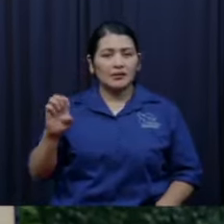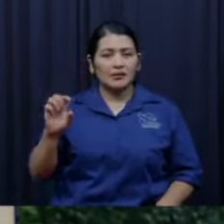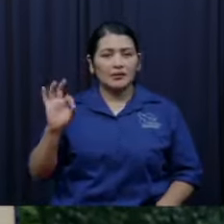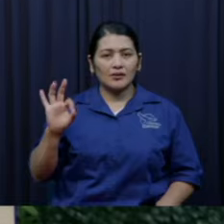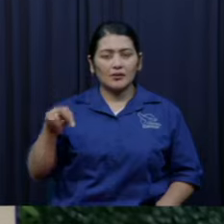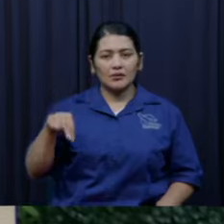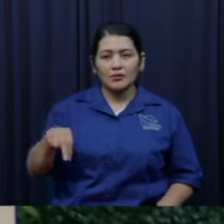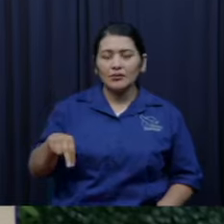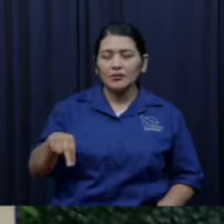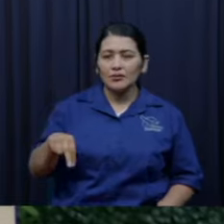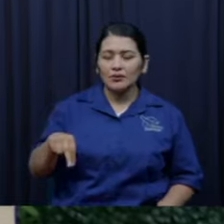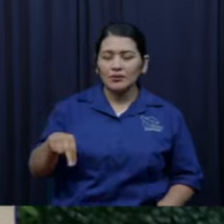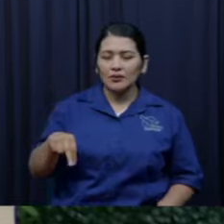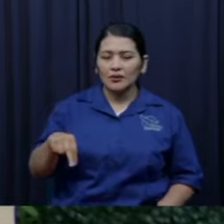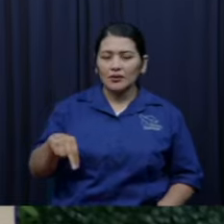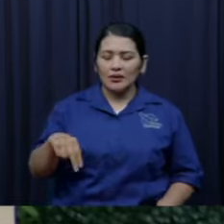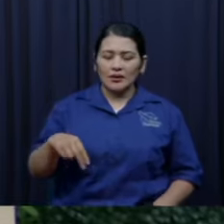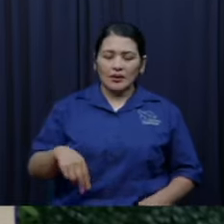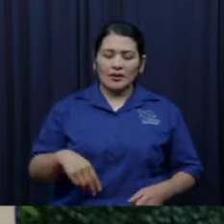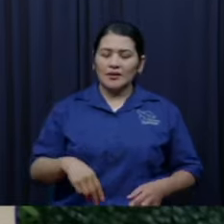Ay, si Jehová está conmigo, ¿por qué estoy como estoy?